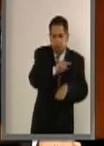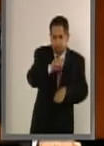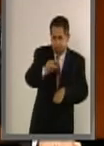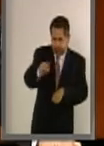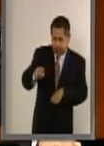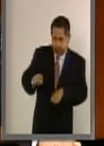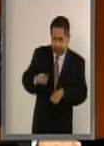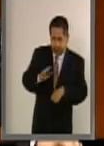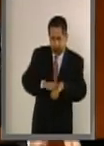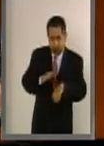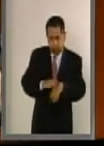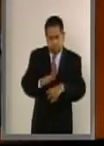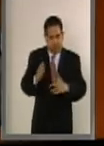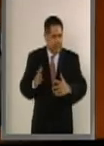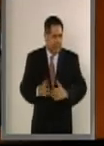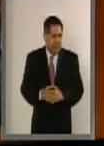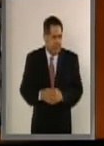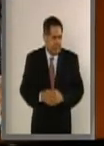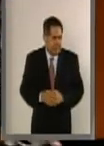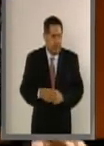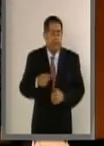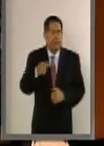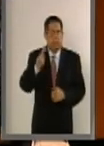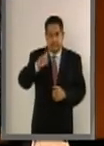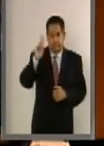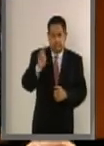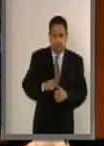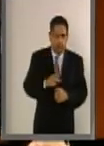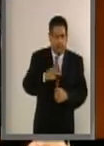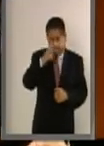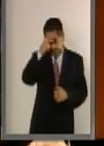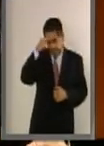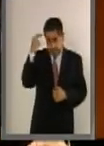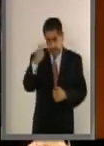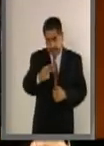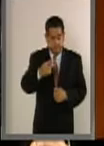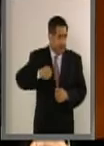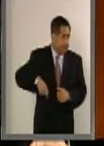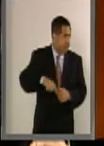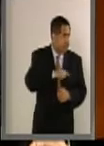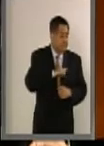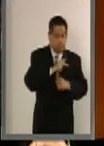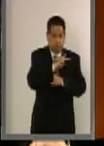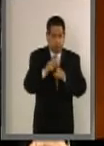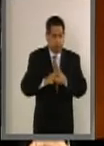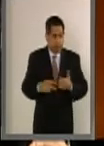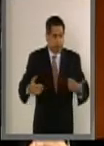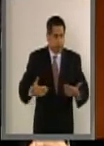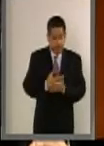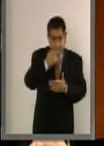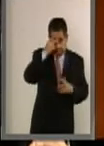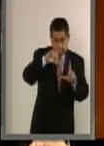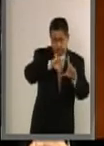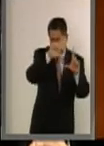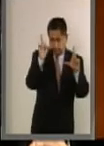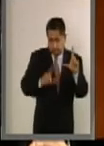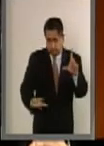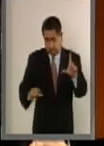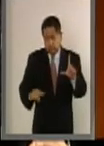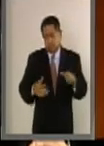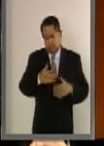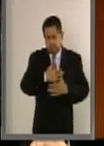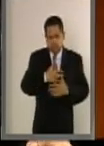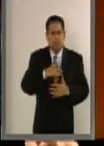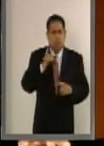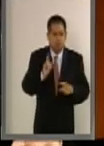Pero la realidad es que México, nuestro país, ante esta tragedia nacional,